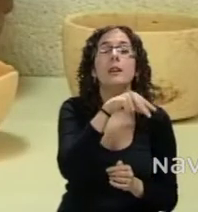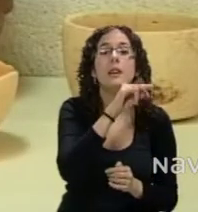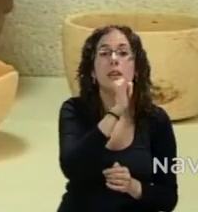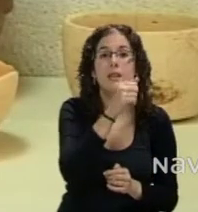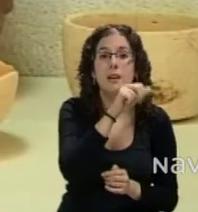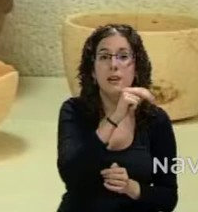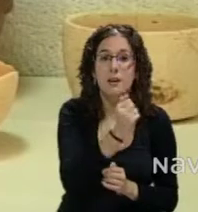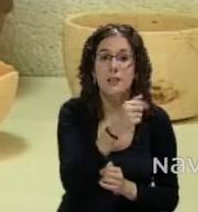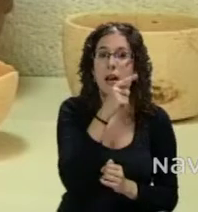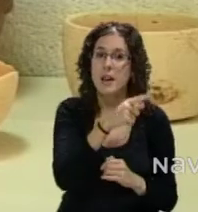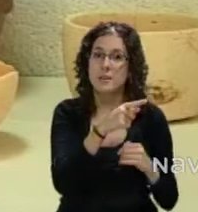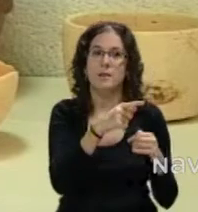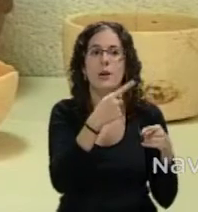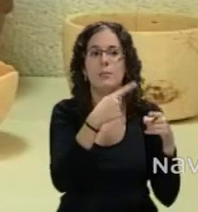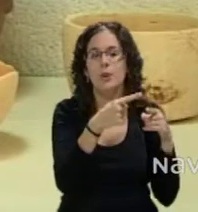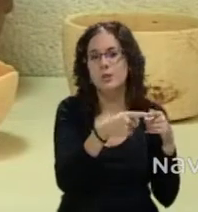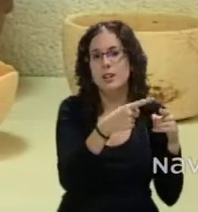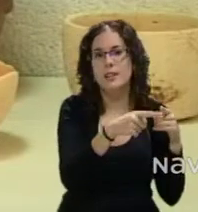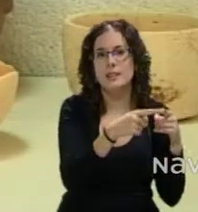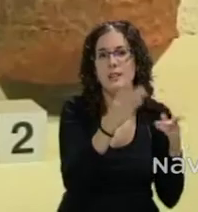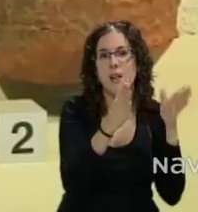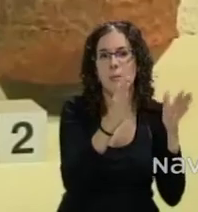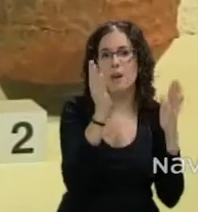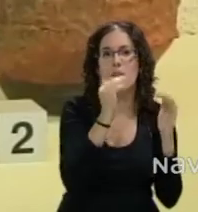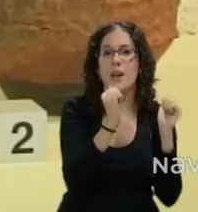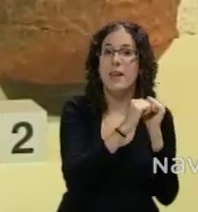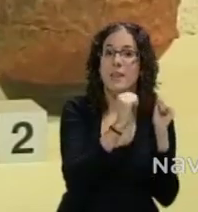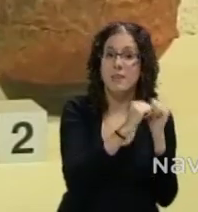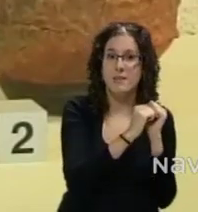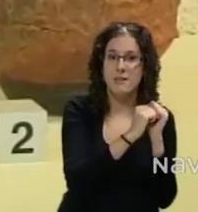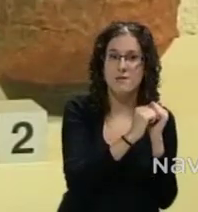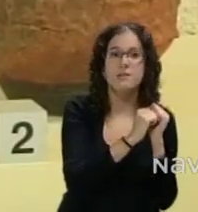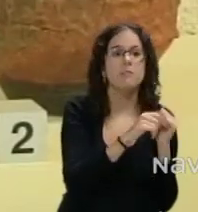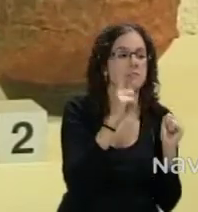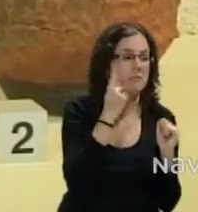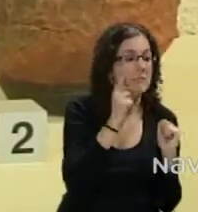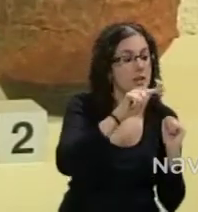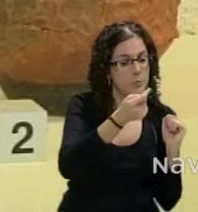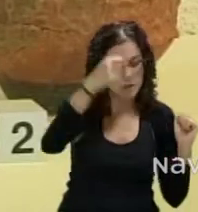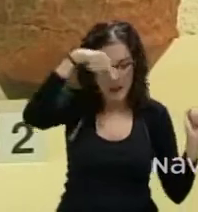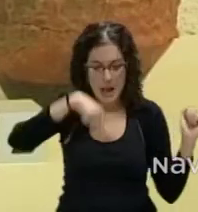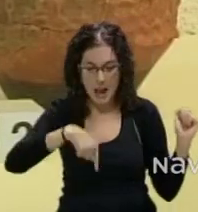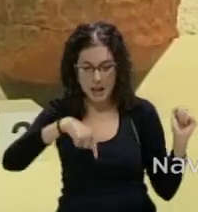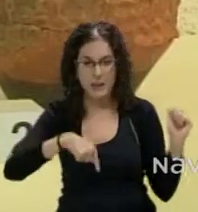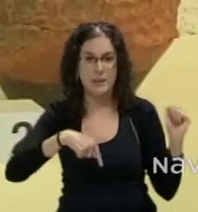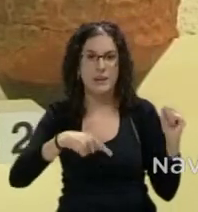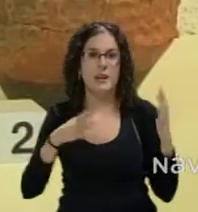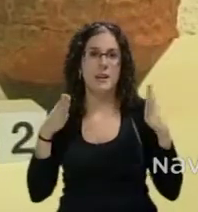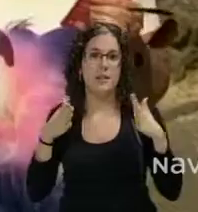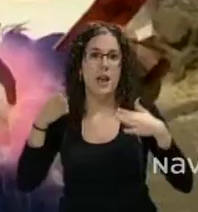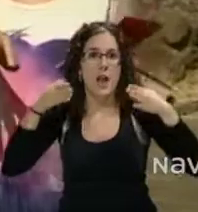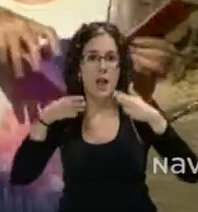o de la Edad del Hierro o vascón. De ahí podemos venir aquí, introducirnos en el mundo romano. Ya estamos añadiendo